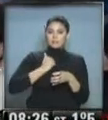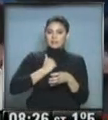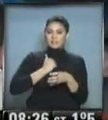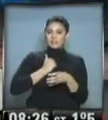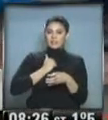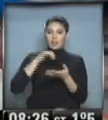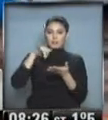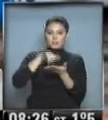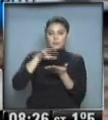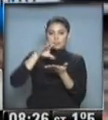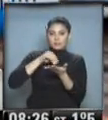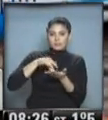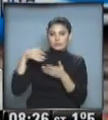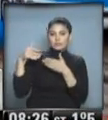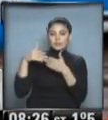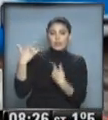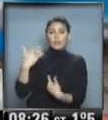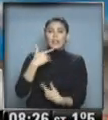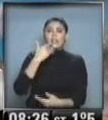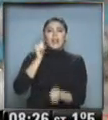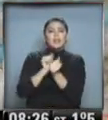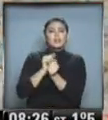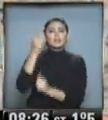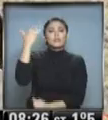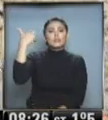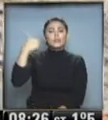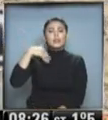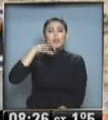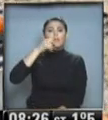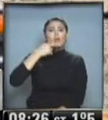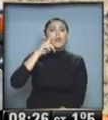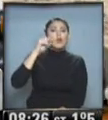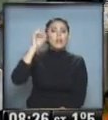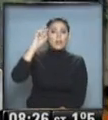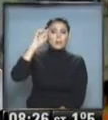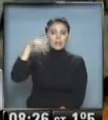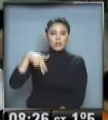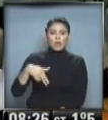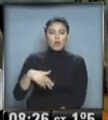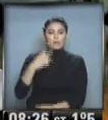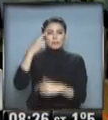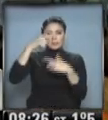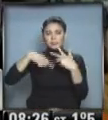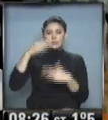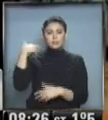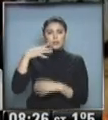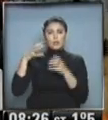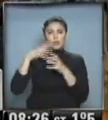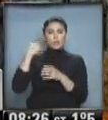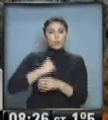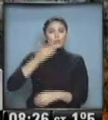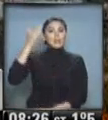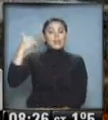reivindique la historia de Mosconi, la historia de Savio, la historia de Perón, una Fuerza Armada que con Mosconi